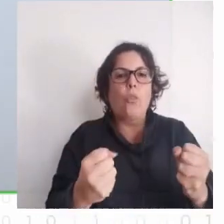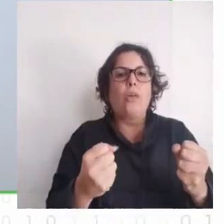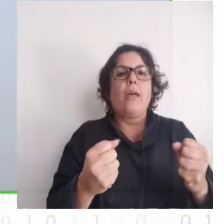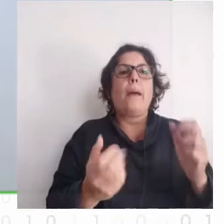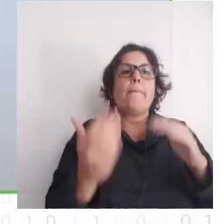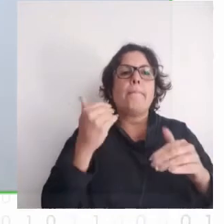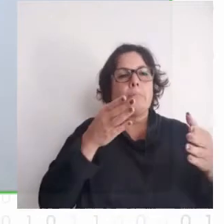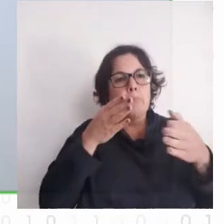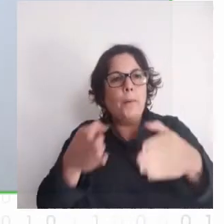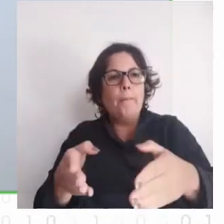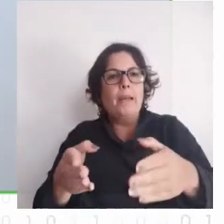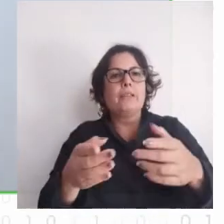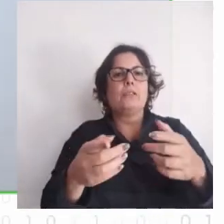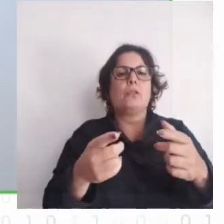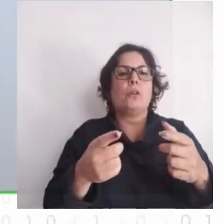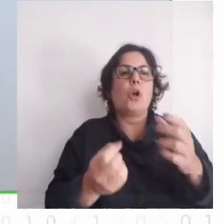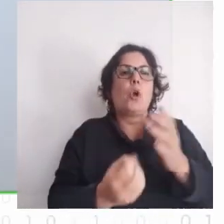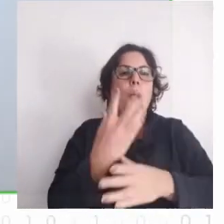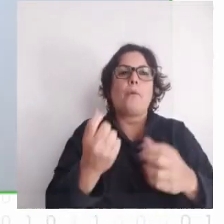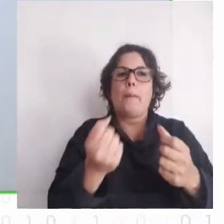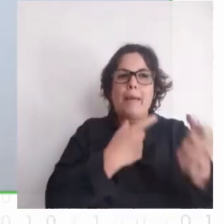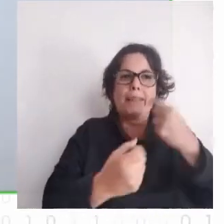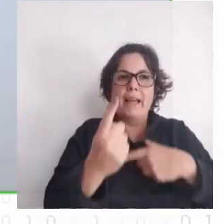incorporar un nuevo medicamento lanzado al mercado.